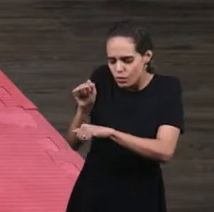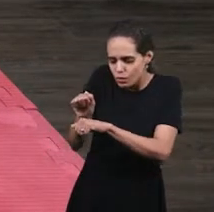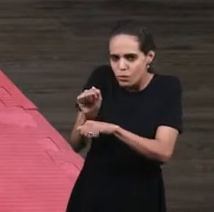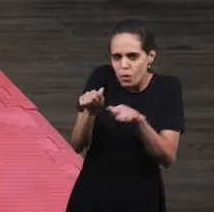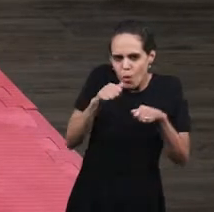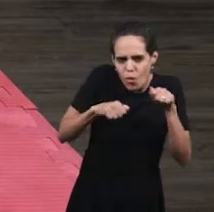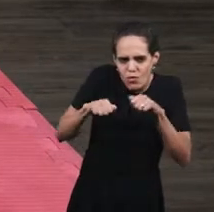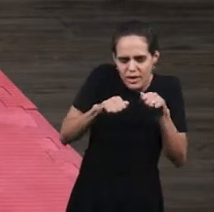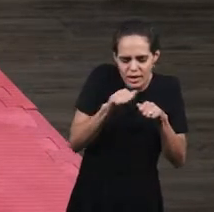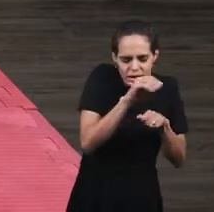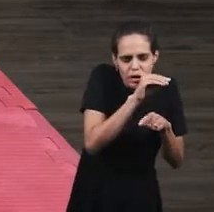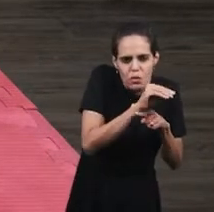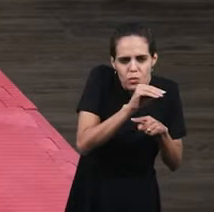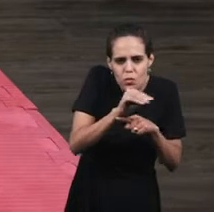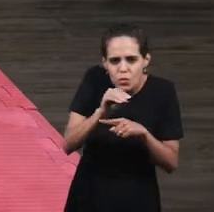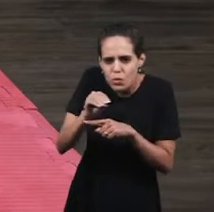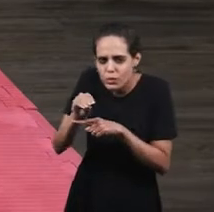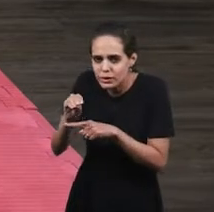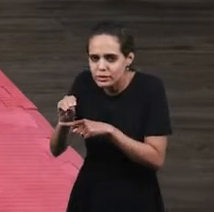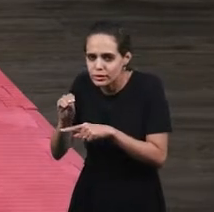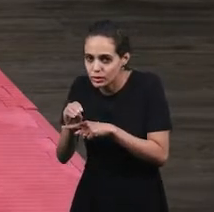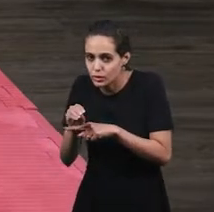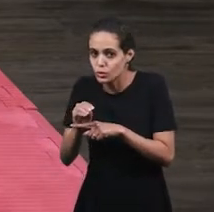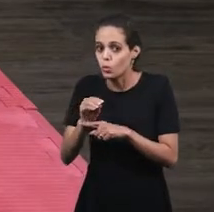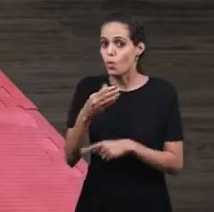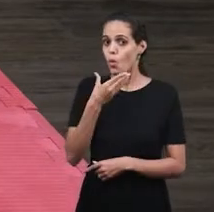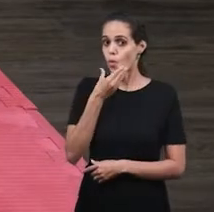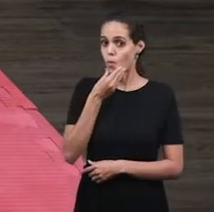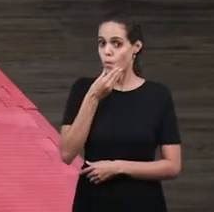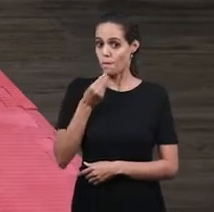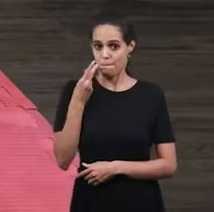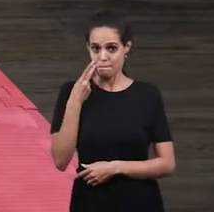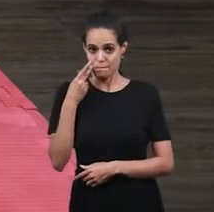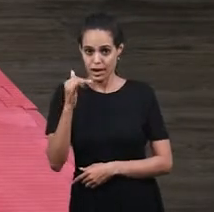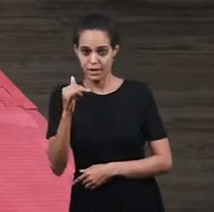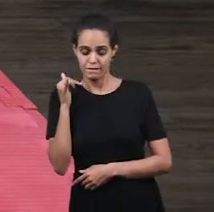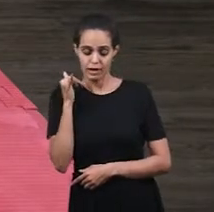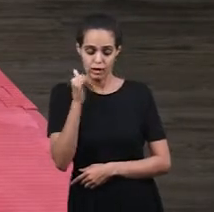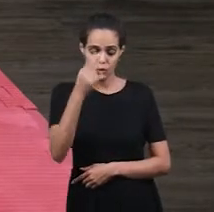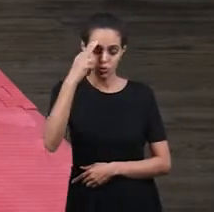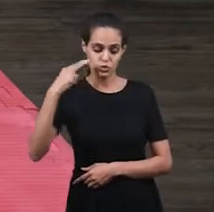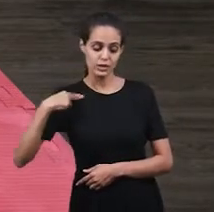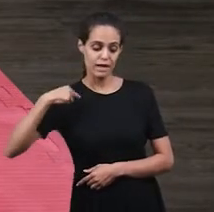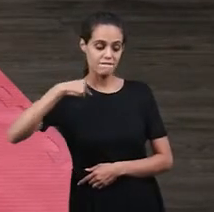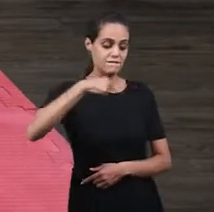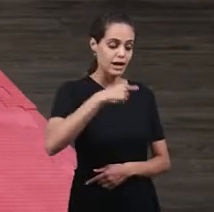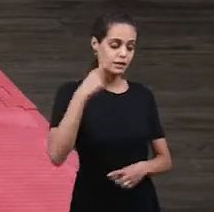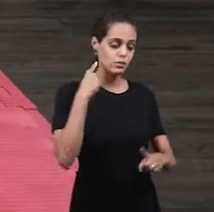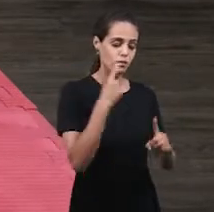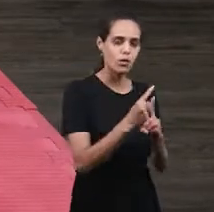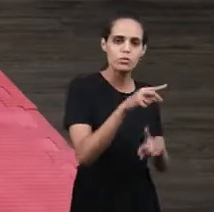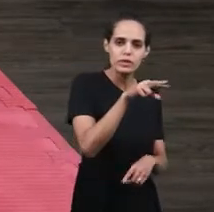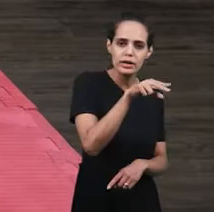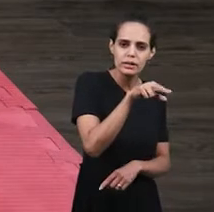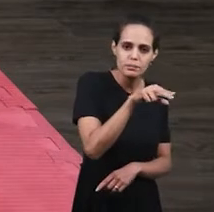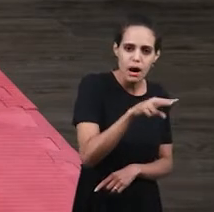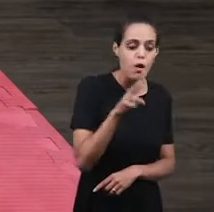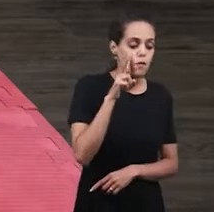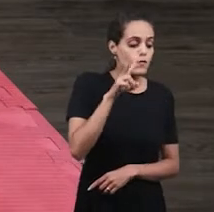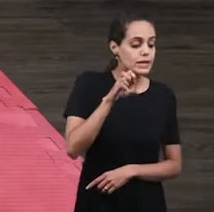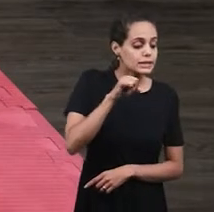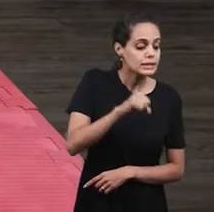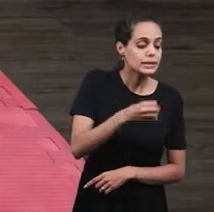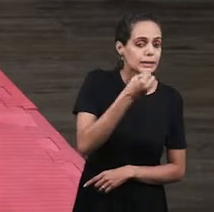padre mandó que José fuese hasta ellos para ver si estaban bien. ¿Y